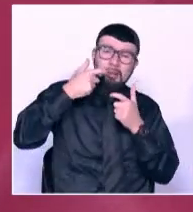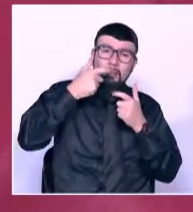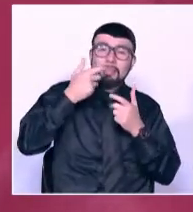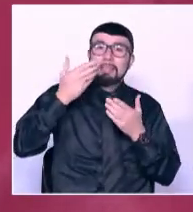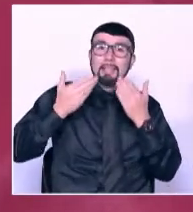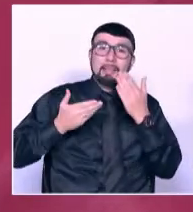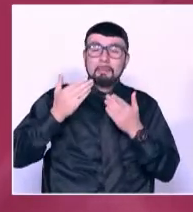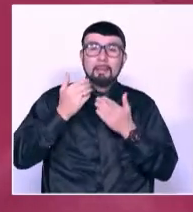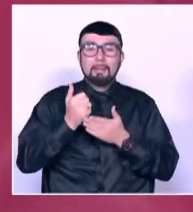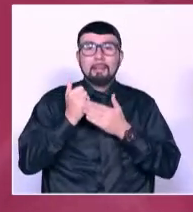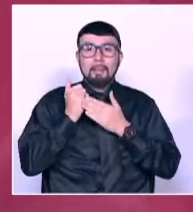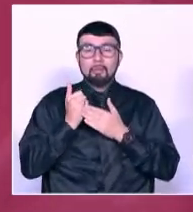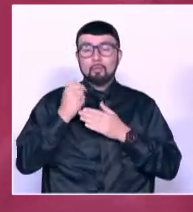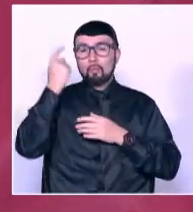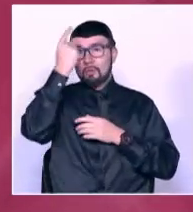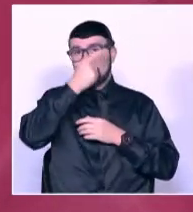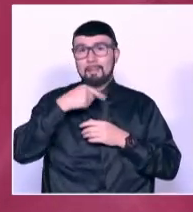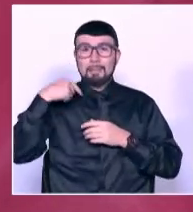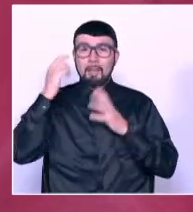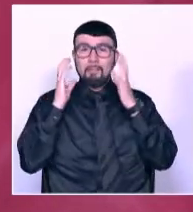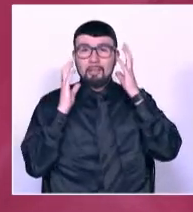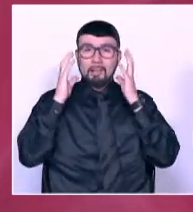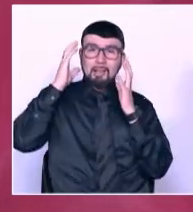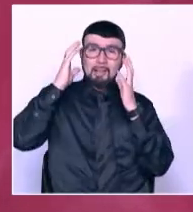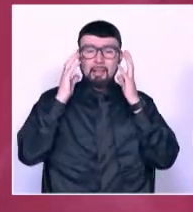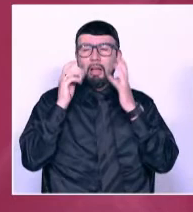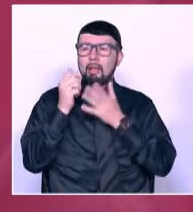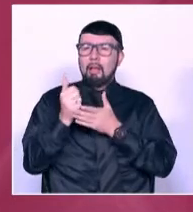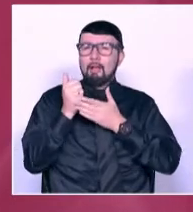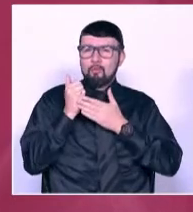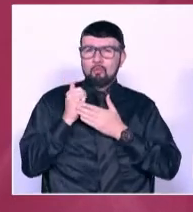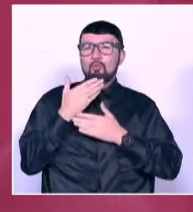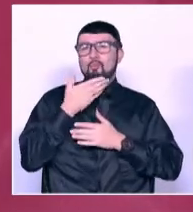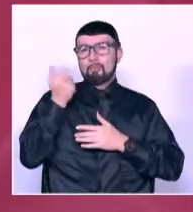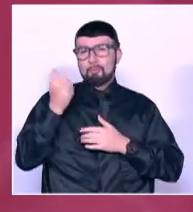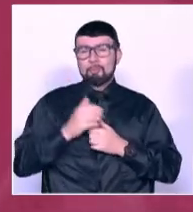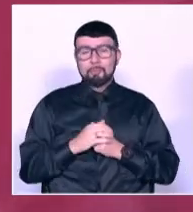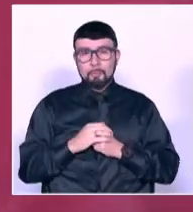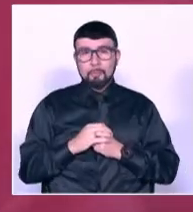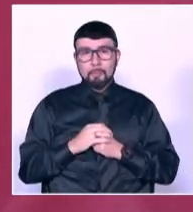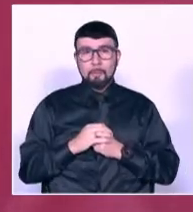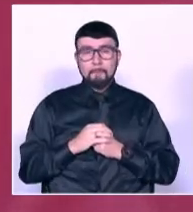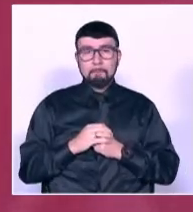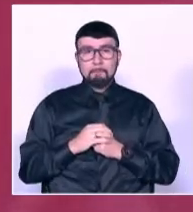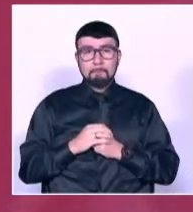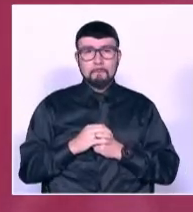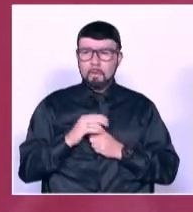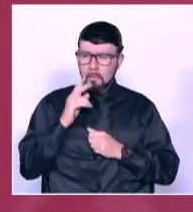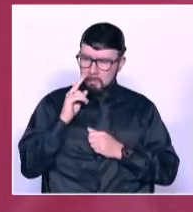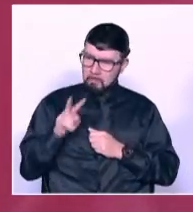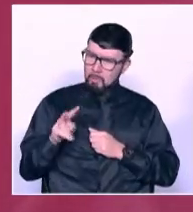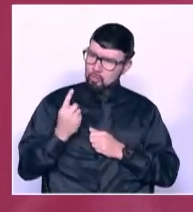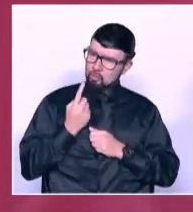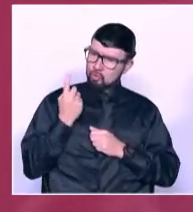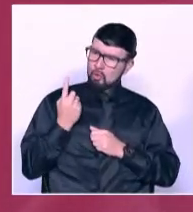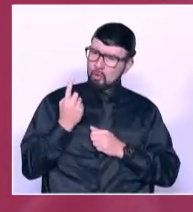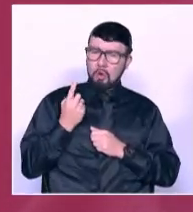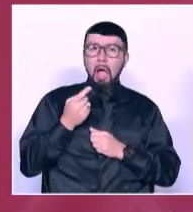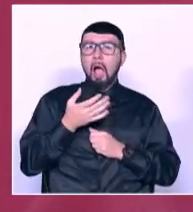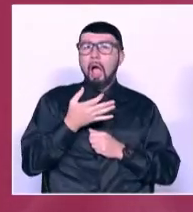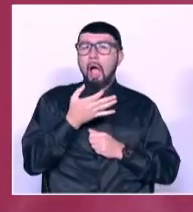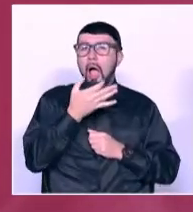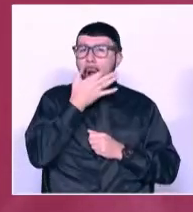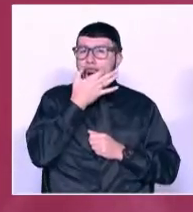posición de la cabeza y la posición de la articulación temporomandibular. Por sí sola la férula solamente